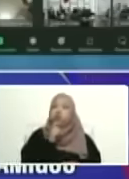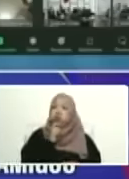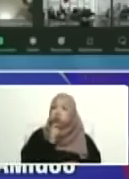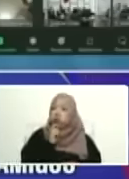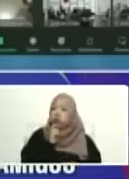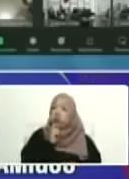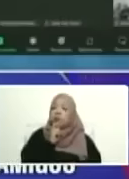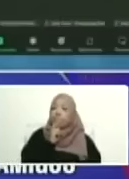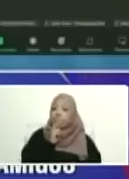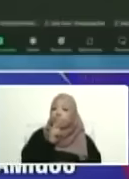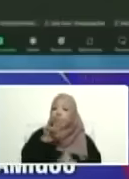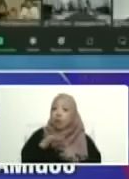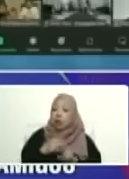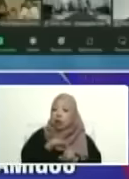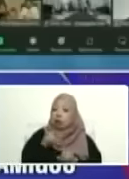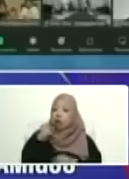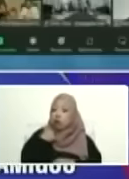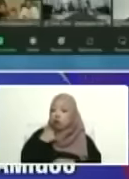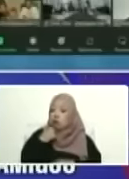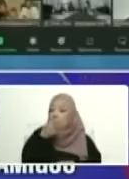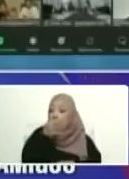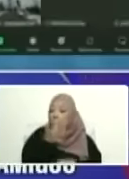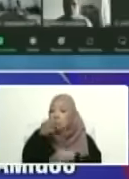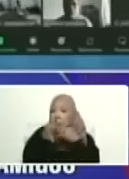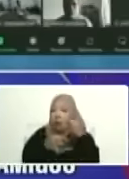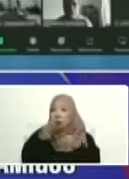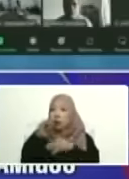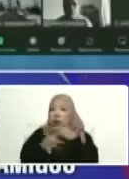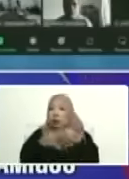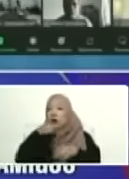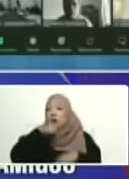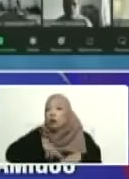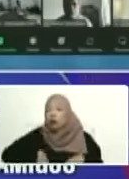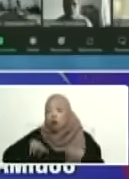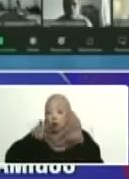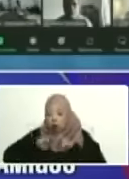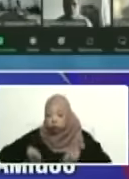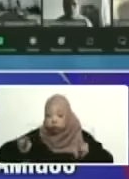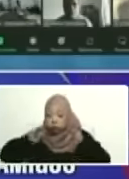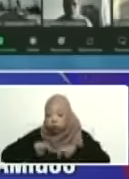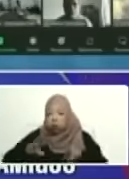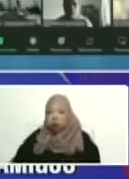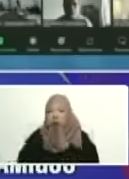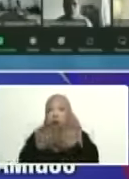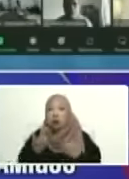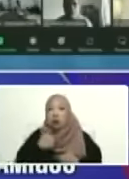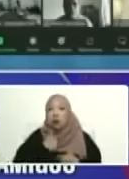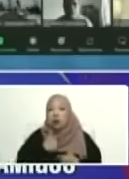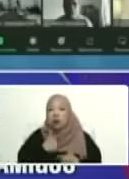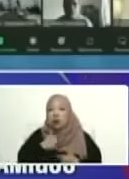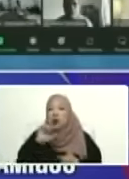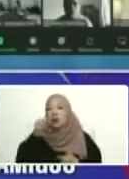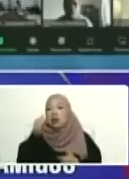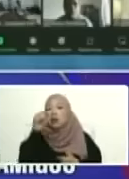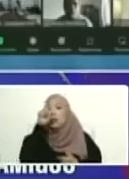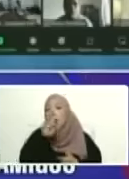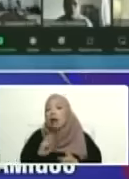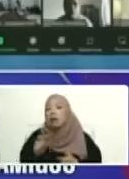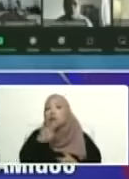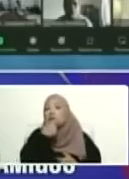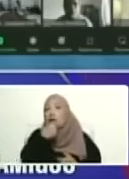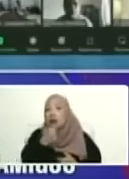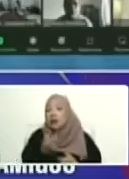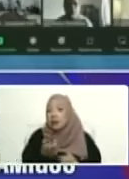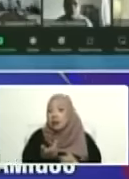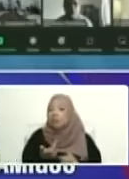A veces les confieso que viendo la historia, lo que me ha tocado a mí estos 10 años,